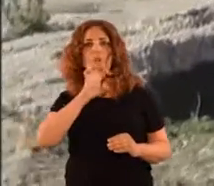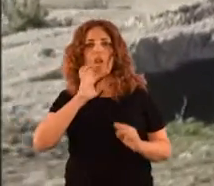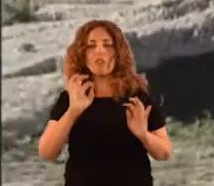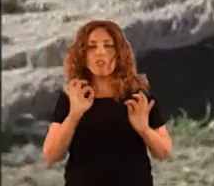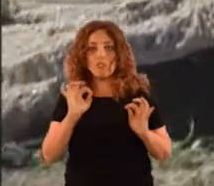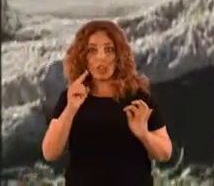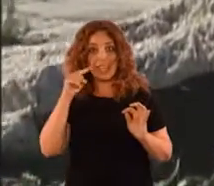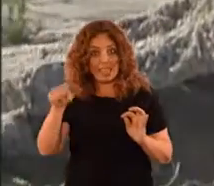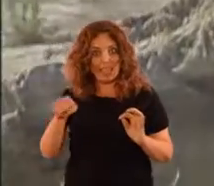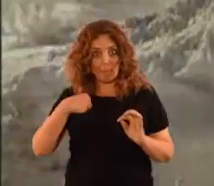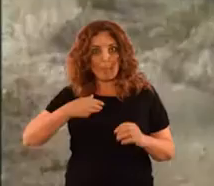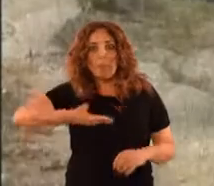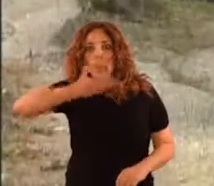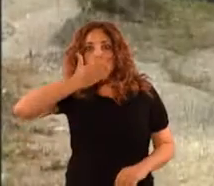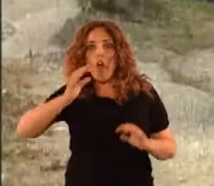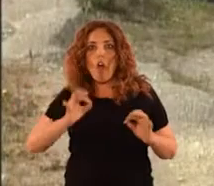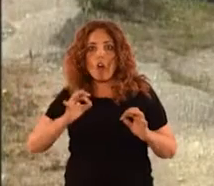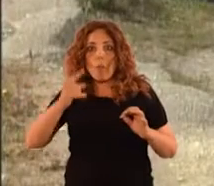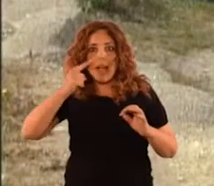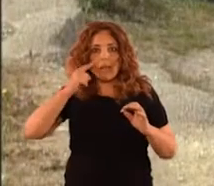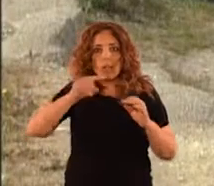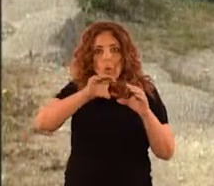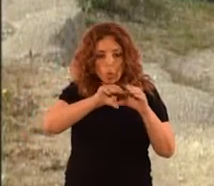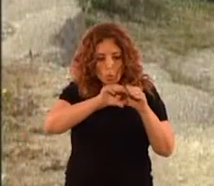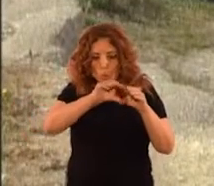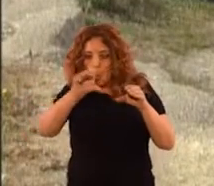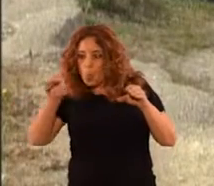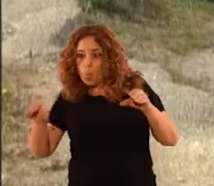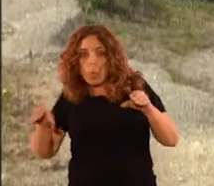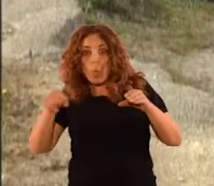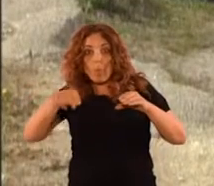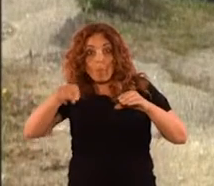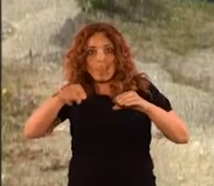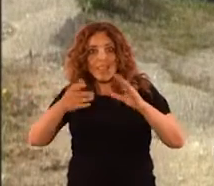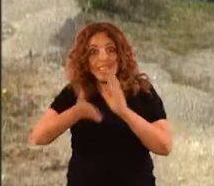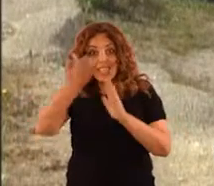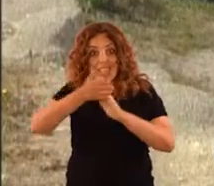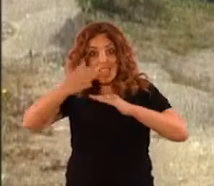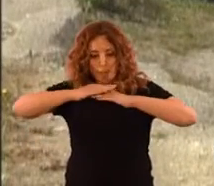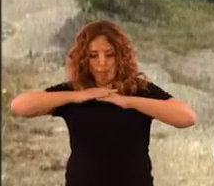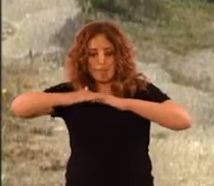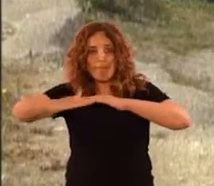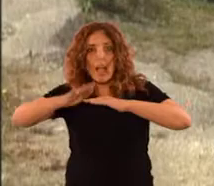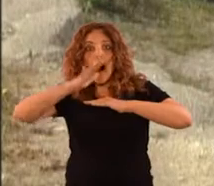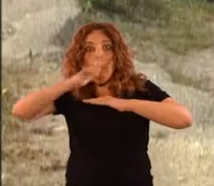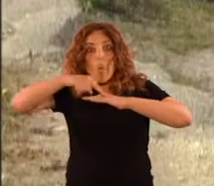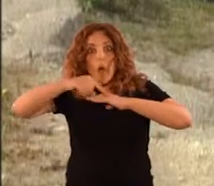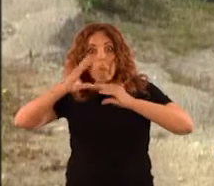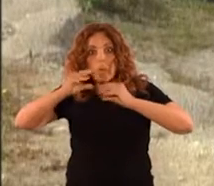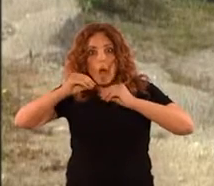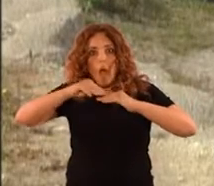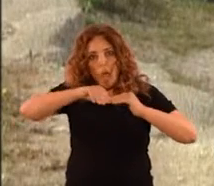Otros elementos muy peculiares, y en este caso exclusivos de Sorbas, son los túmulos. Al humedecerse, las